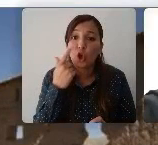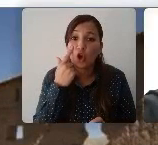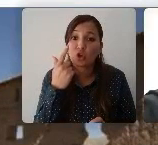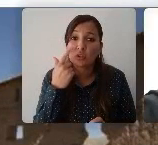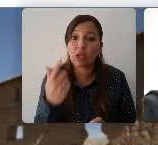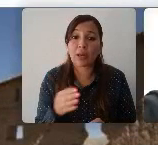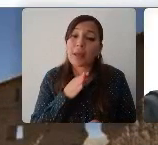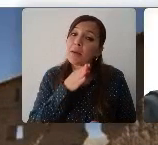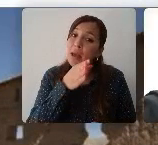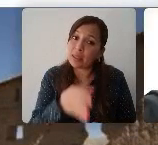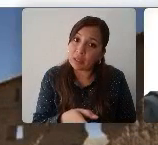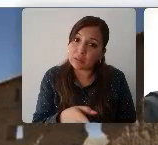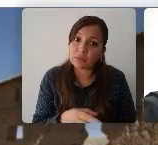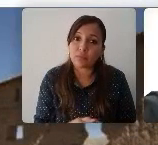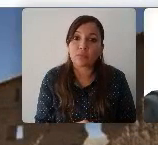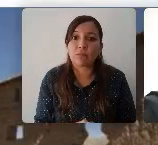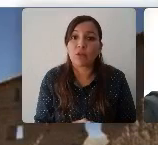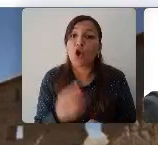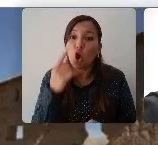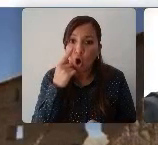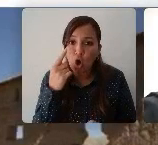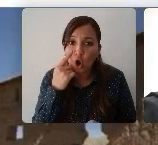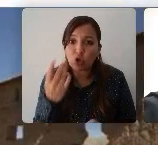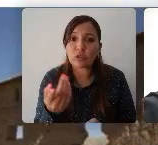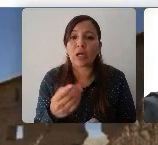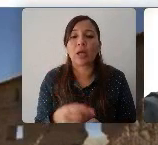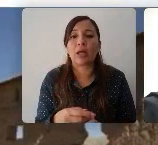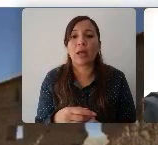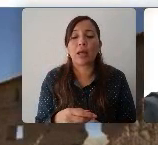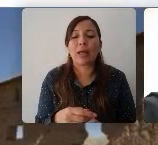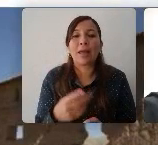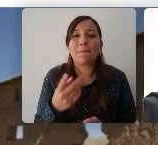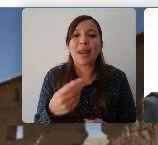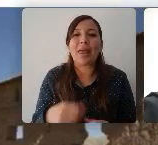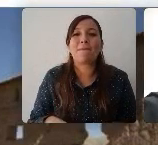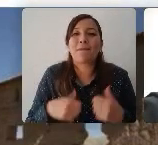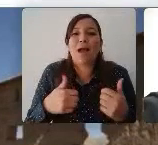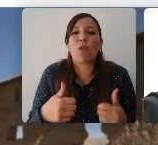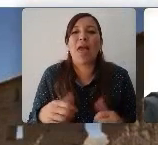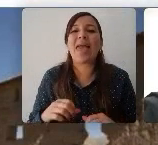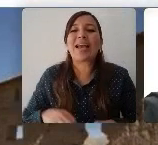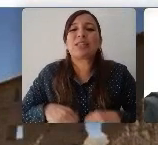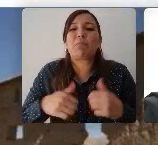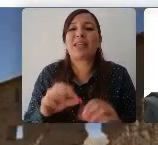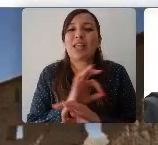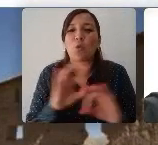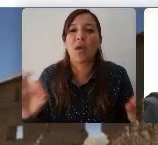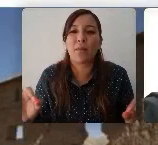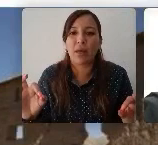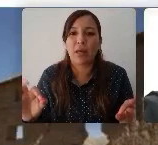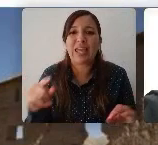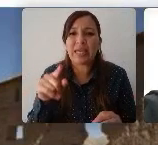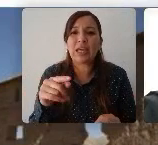esta oferta turística bastante auténtica de la cultura local y sobre todo de emprendedores que están bastante